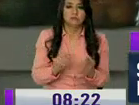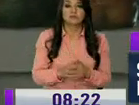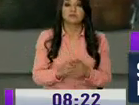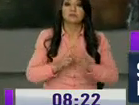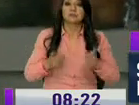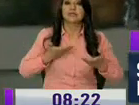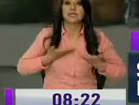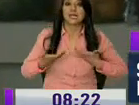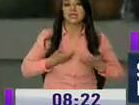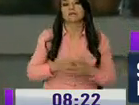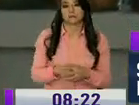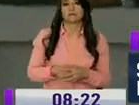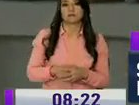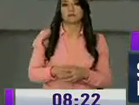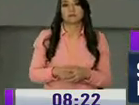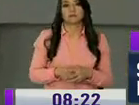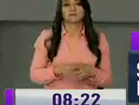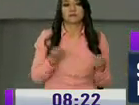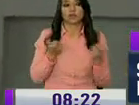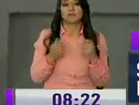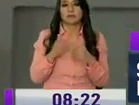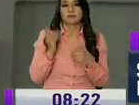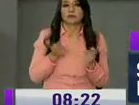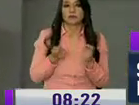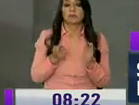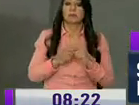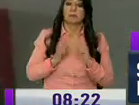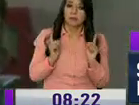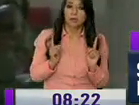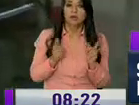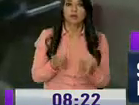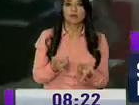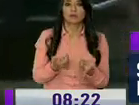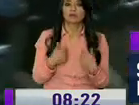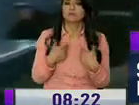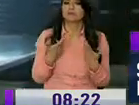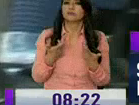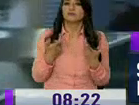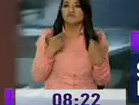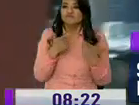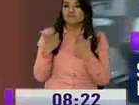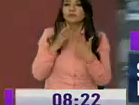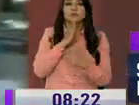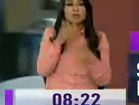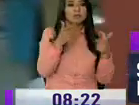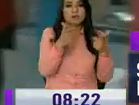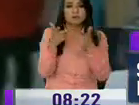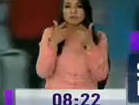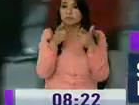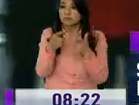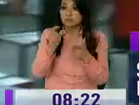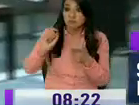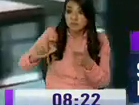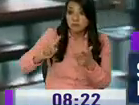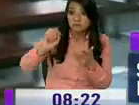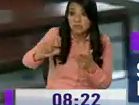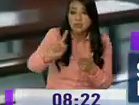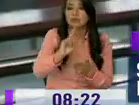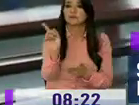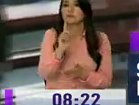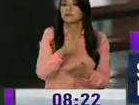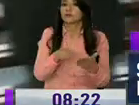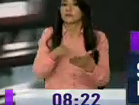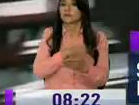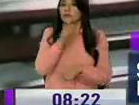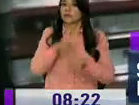eso sí, es como que un poco más controlado. Pero nosotros estamos siempre vigilantes en el alza de los precios y no permitir